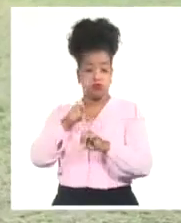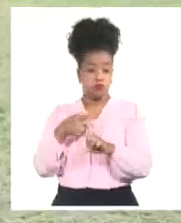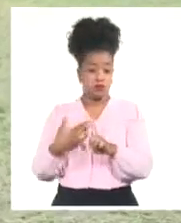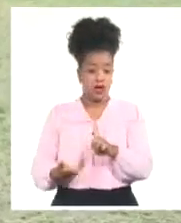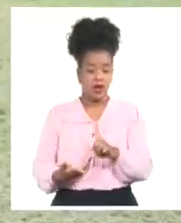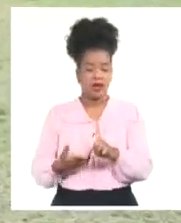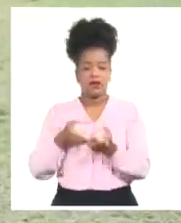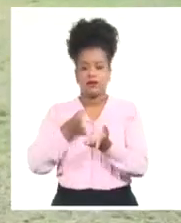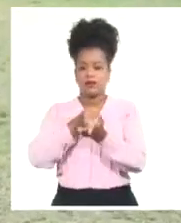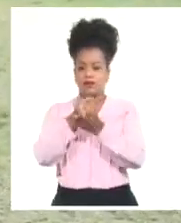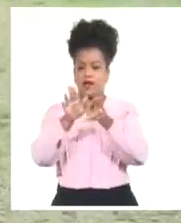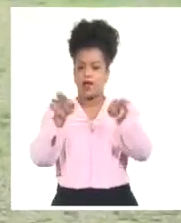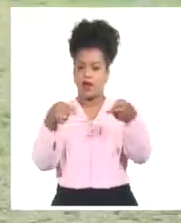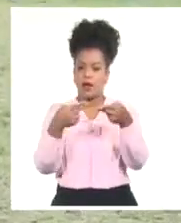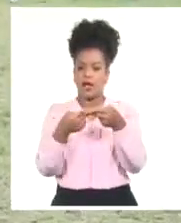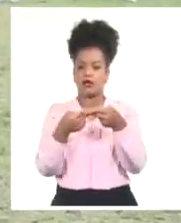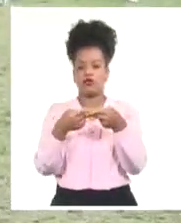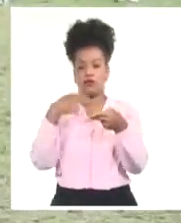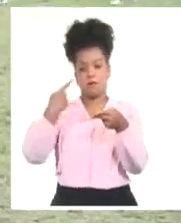entre ellos mismos para ir